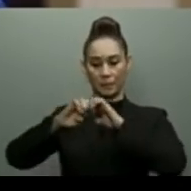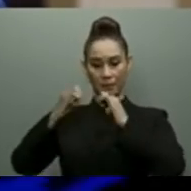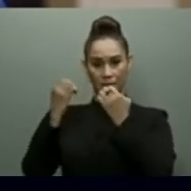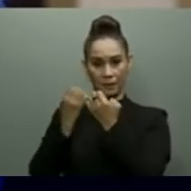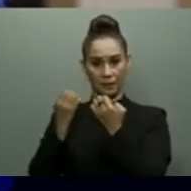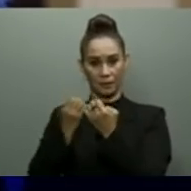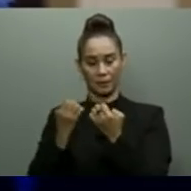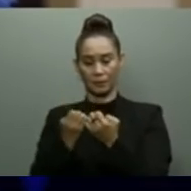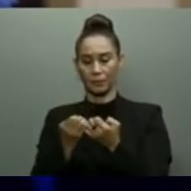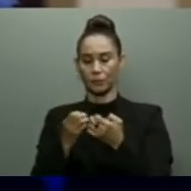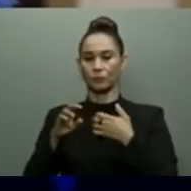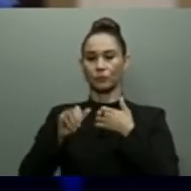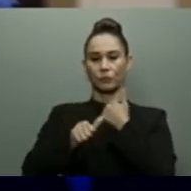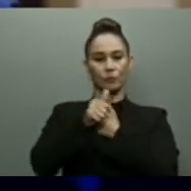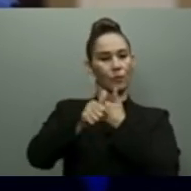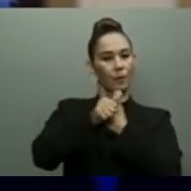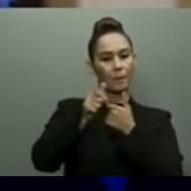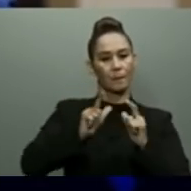de materiales peligrosos